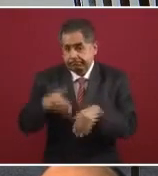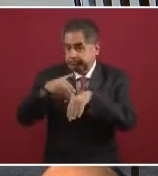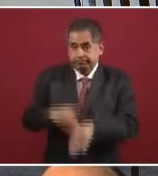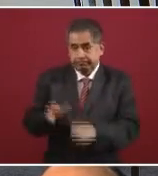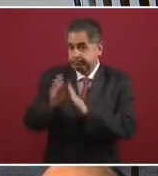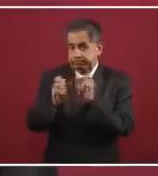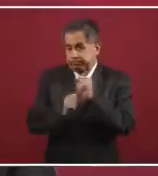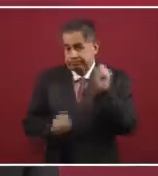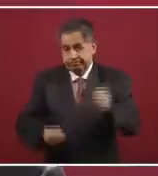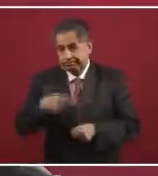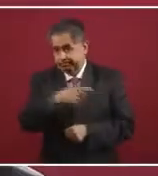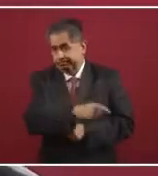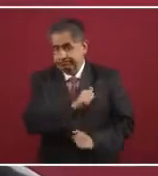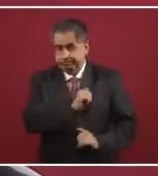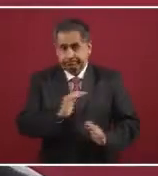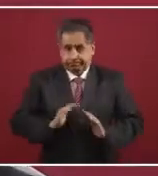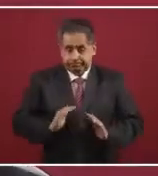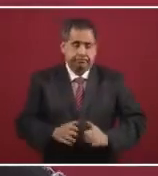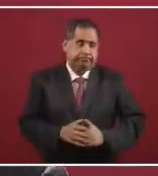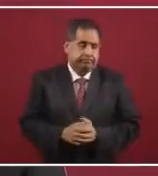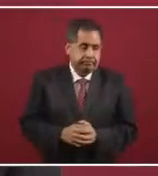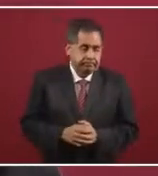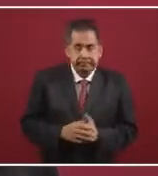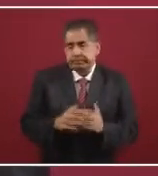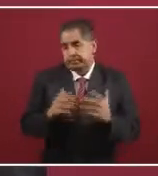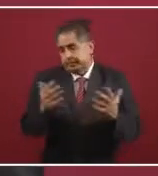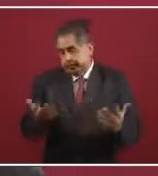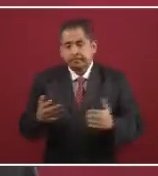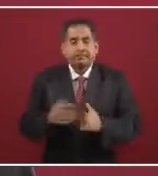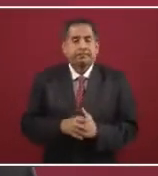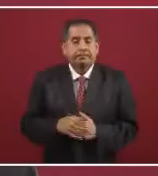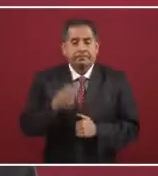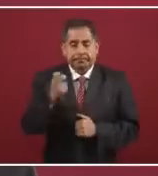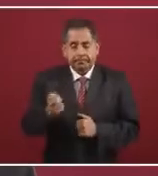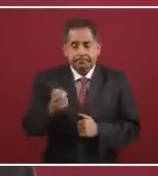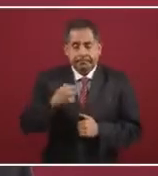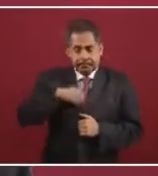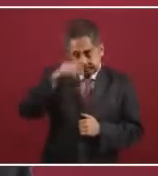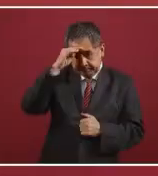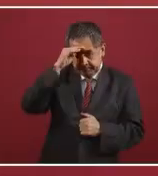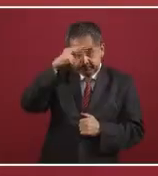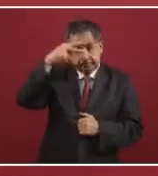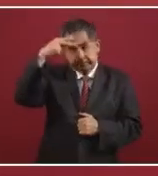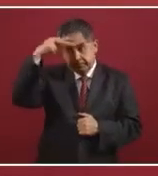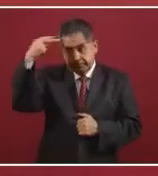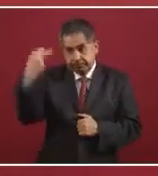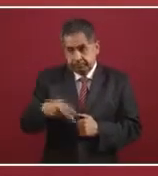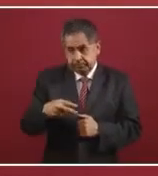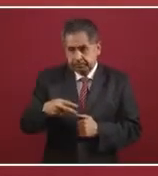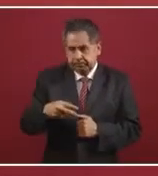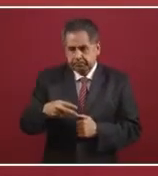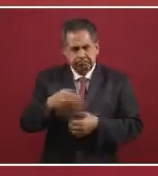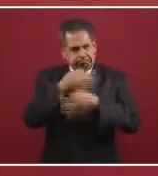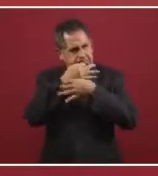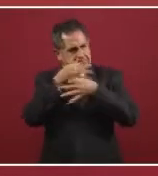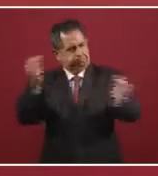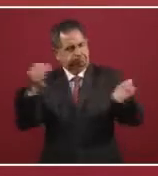Habría que decir que en consecuencia la postura que México ha definido y define el día de